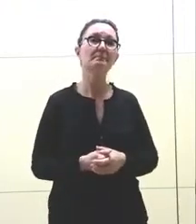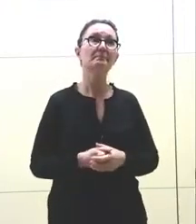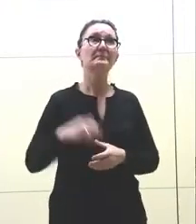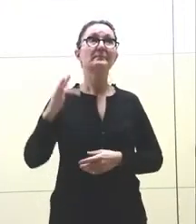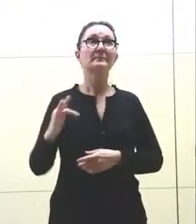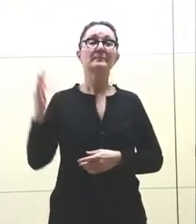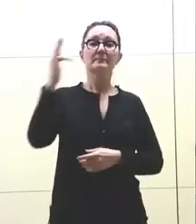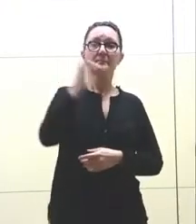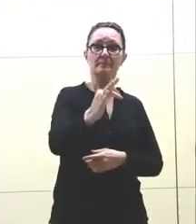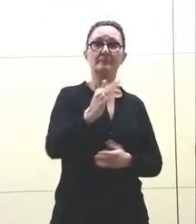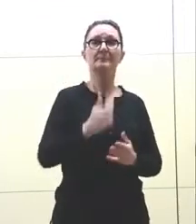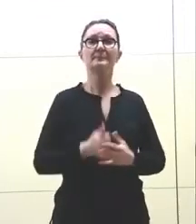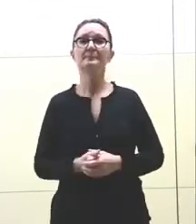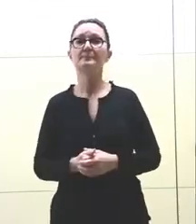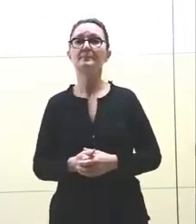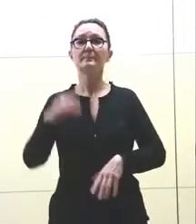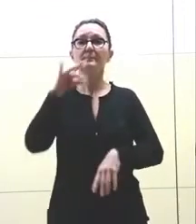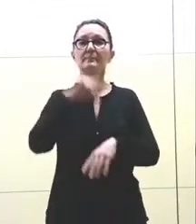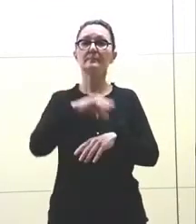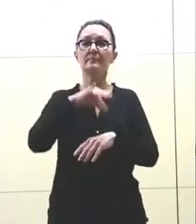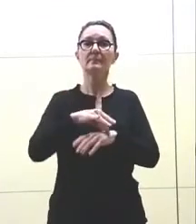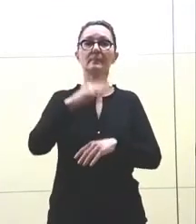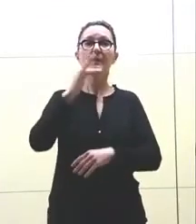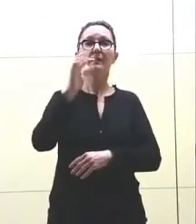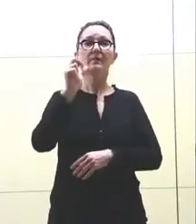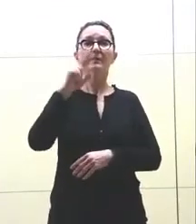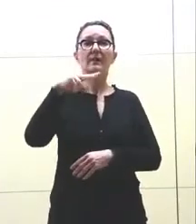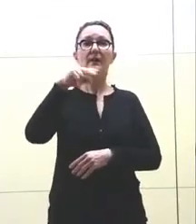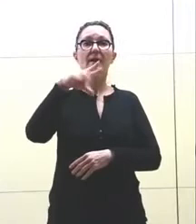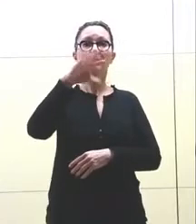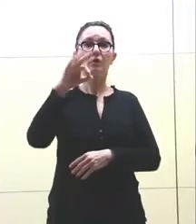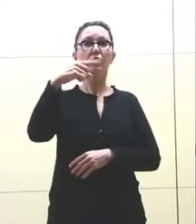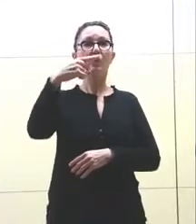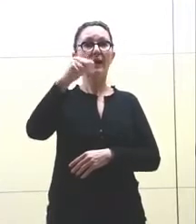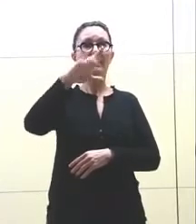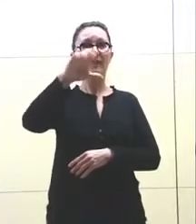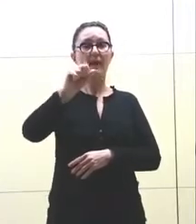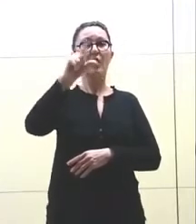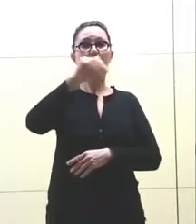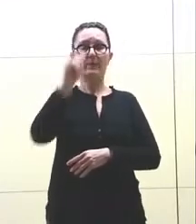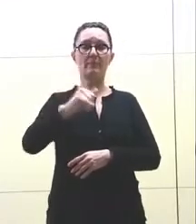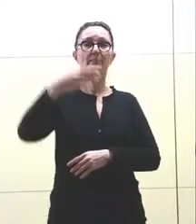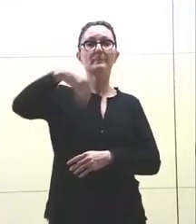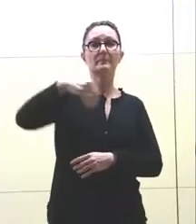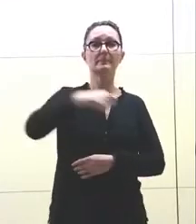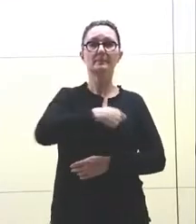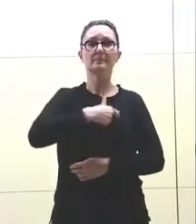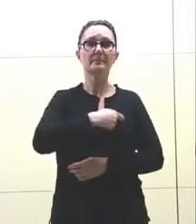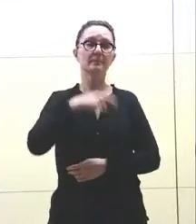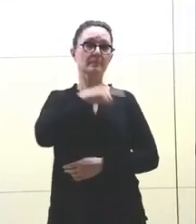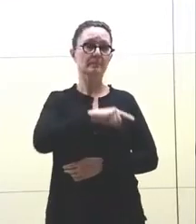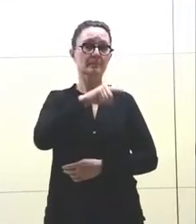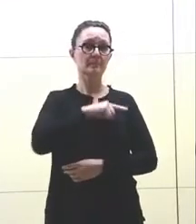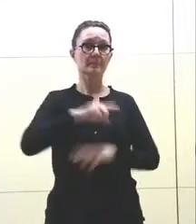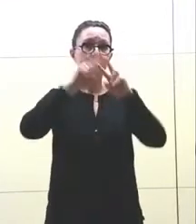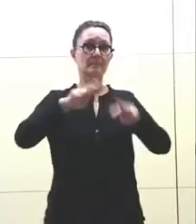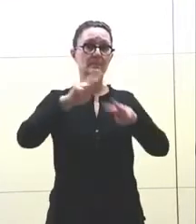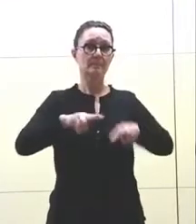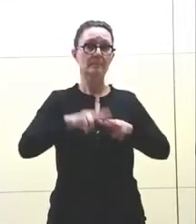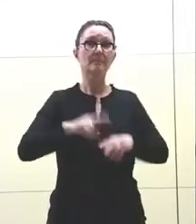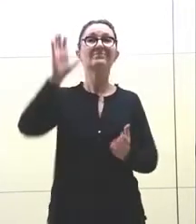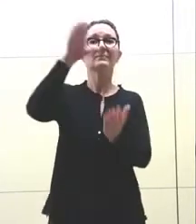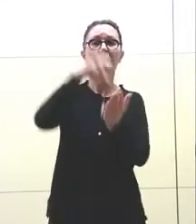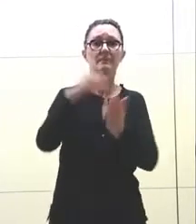Seguidamente va a intervenir el doctor Fernando García López, presidente del Comité de Ética de la Investigación del